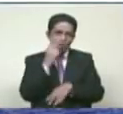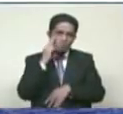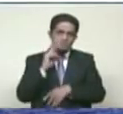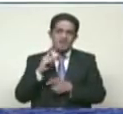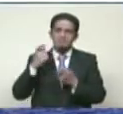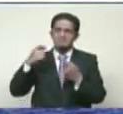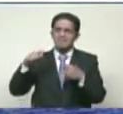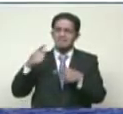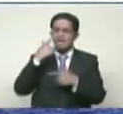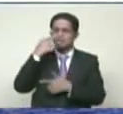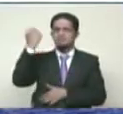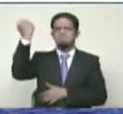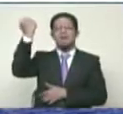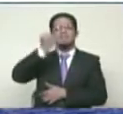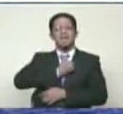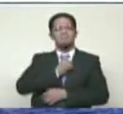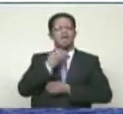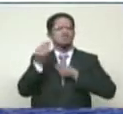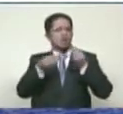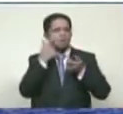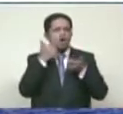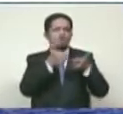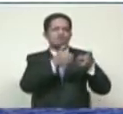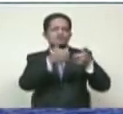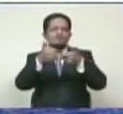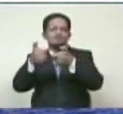de matarme con un dron explosivo.